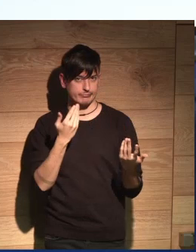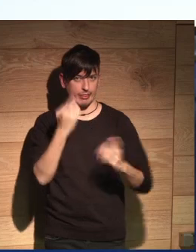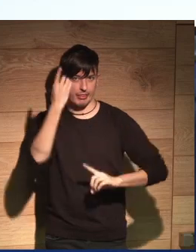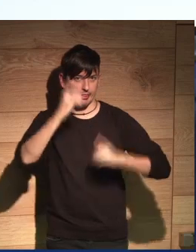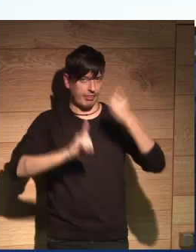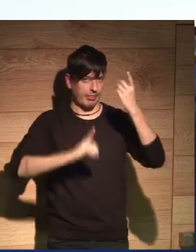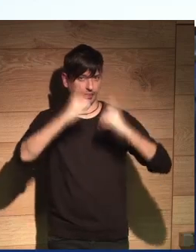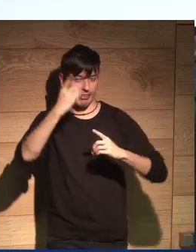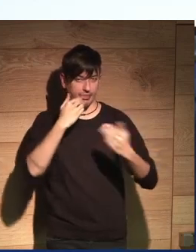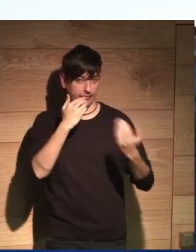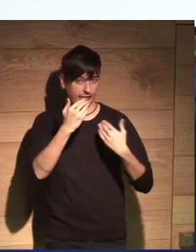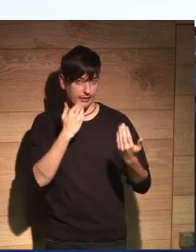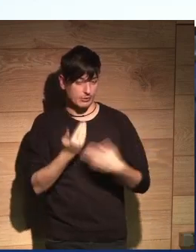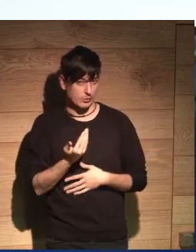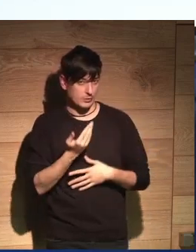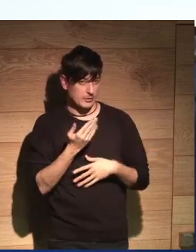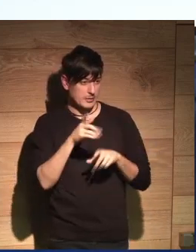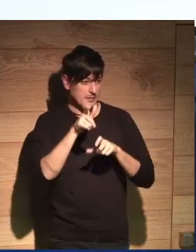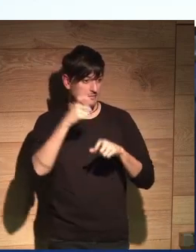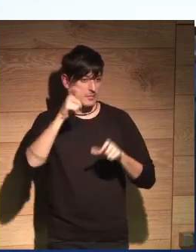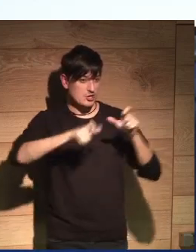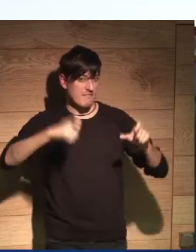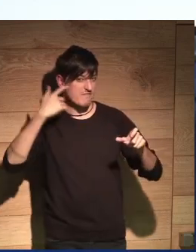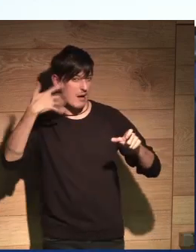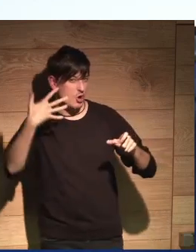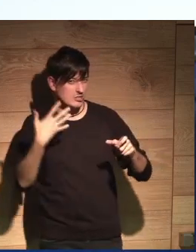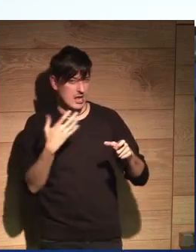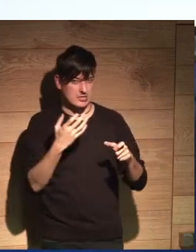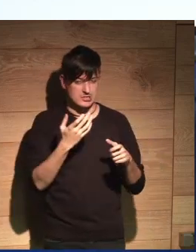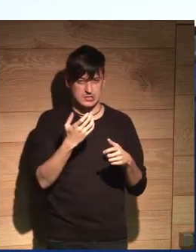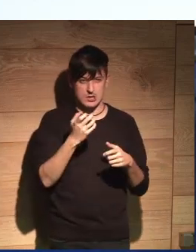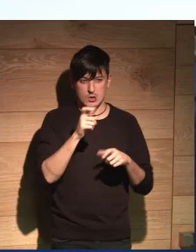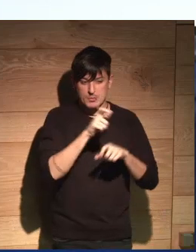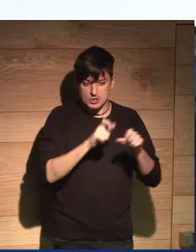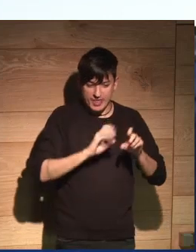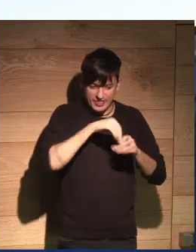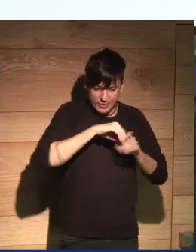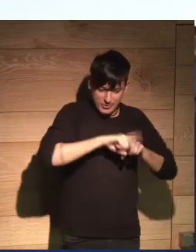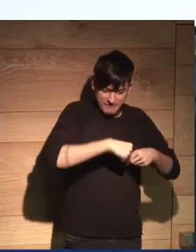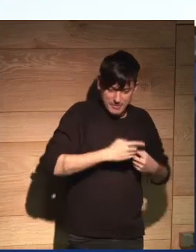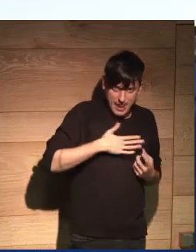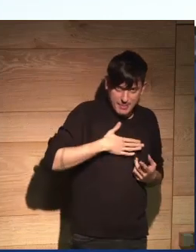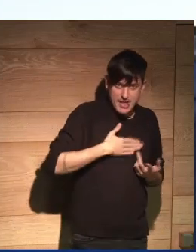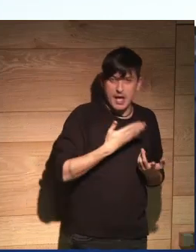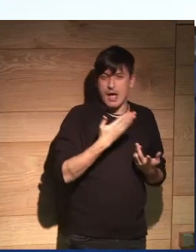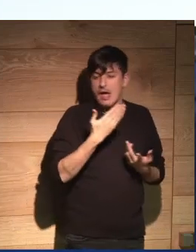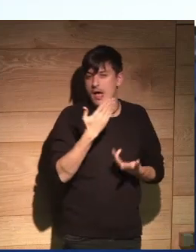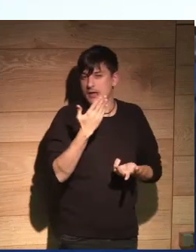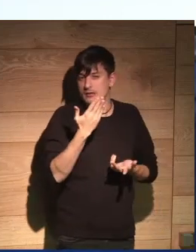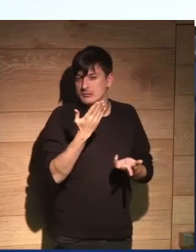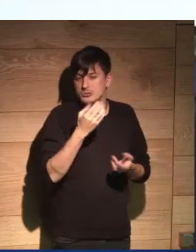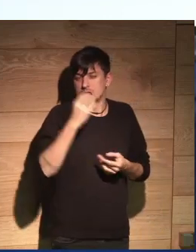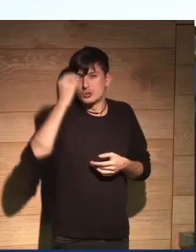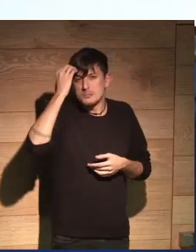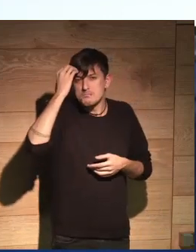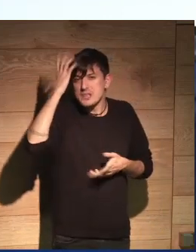que todos conocen, diálogos entre famosos que muchísimos conocemos, diálogos entre gente de mi familia y de mi entorno y mío, porque creo